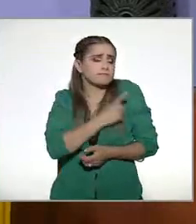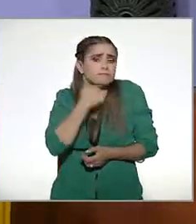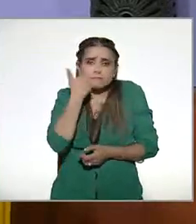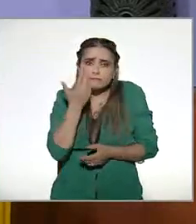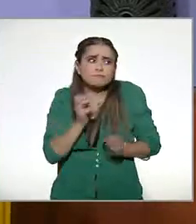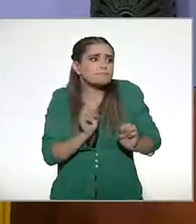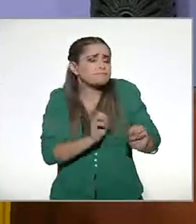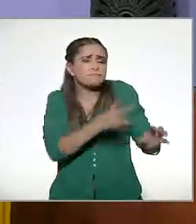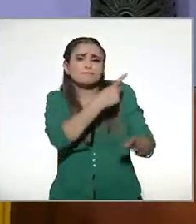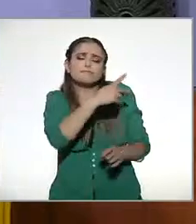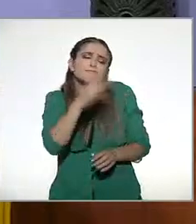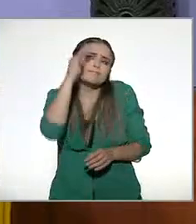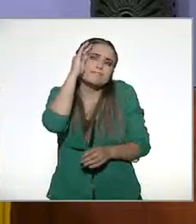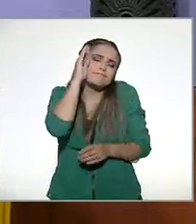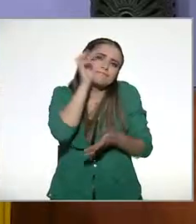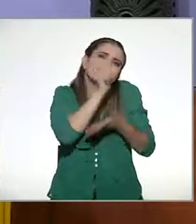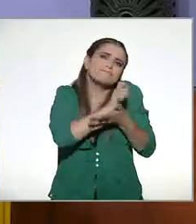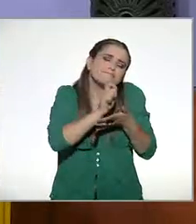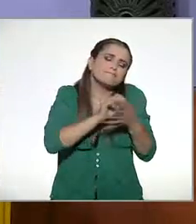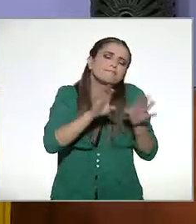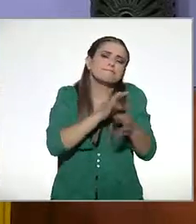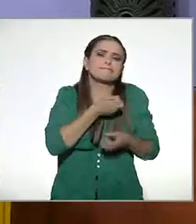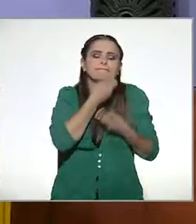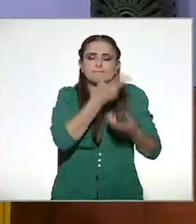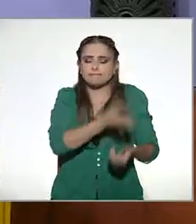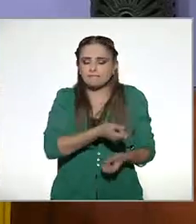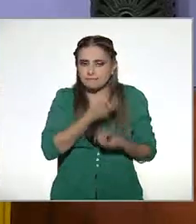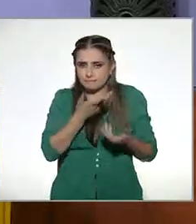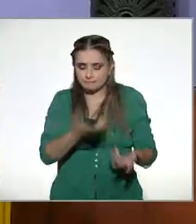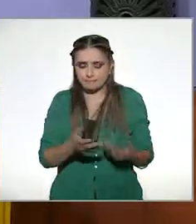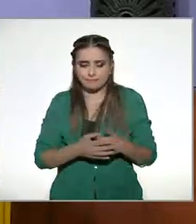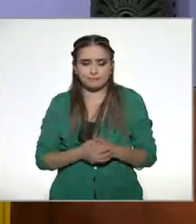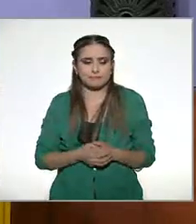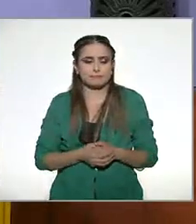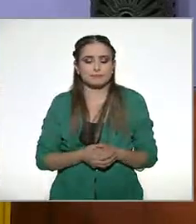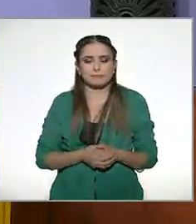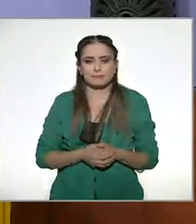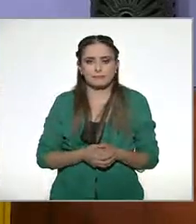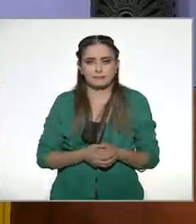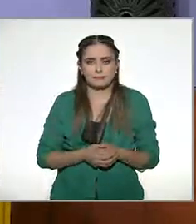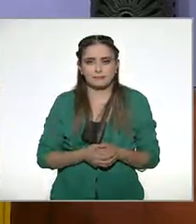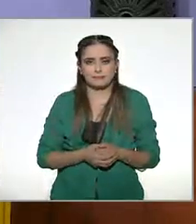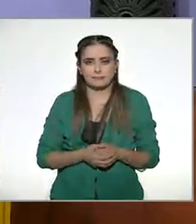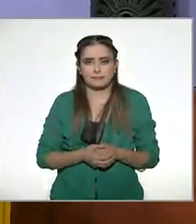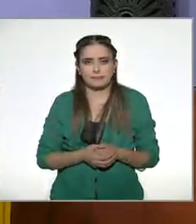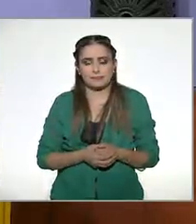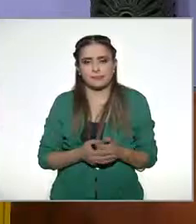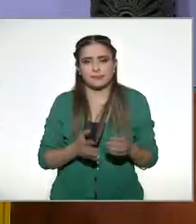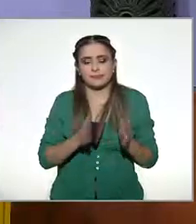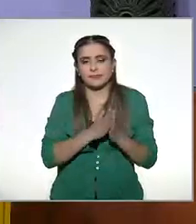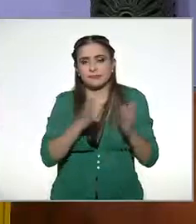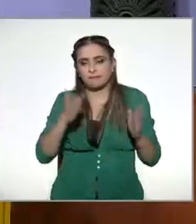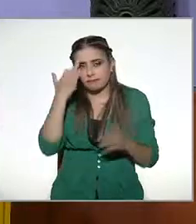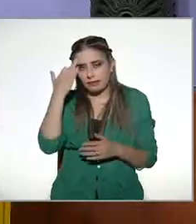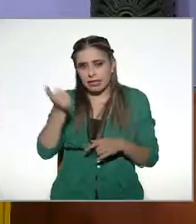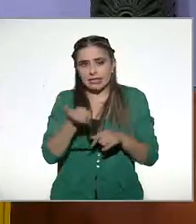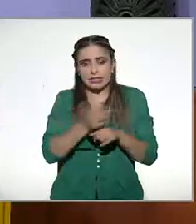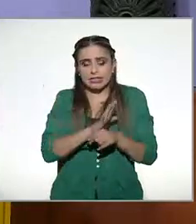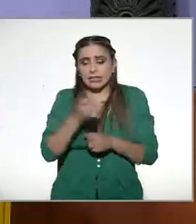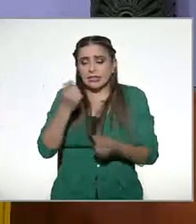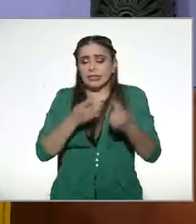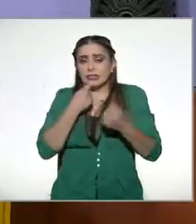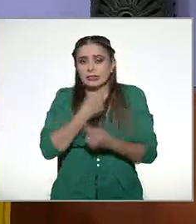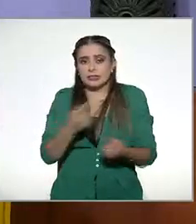ahora yo pienso en esto de la pandemia como ver los efectos de lo que hablábamos mucho hoy el miedo los miedos en los niños es algo